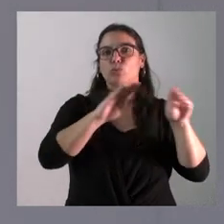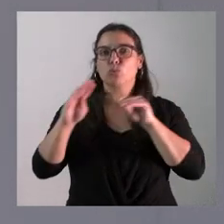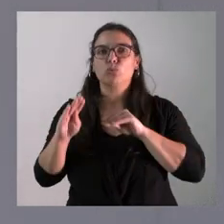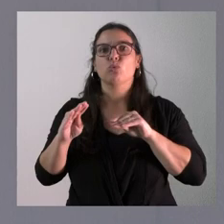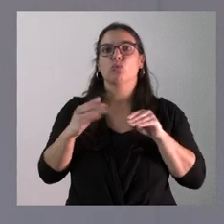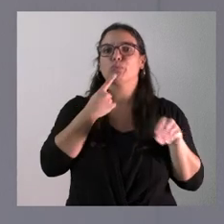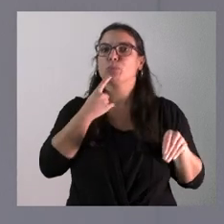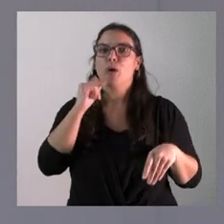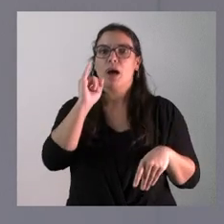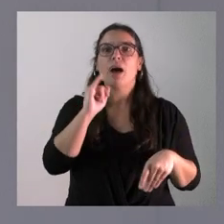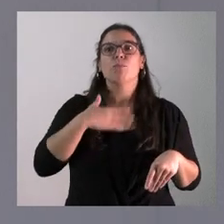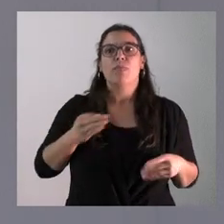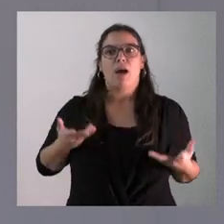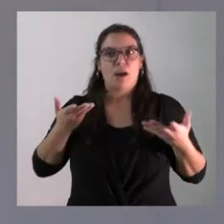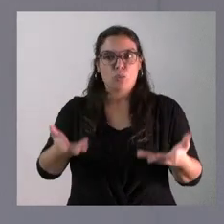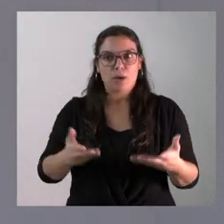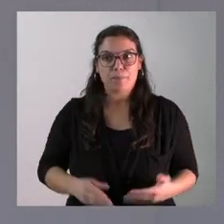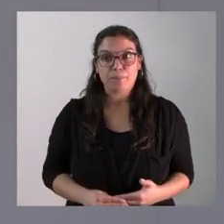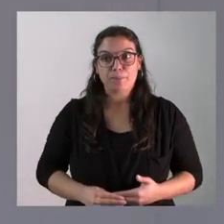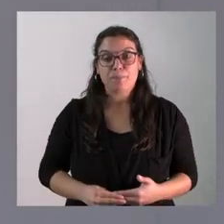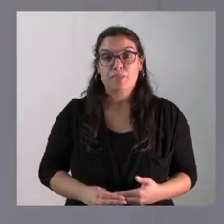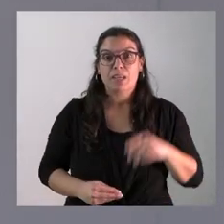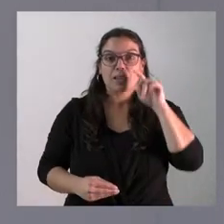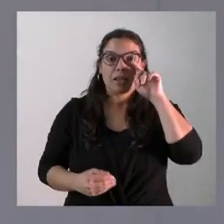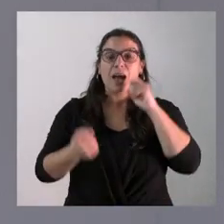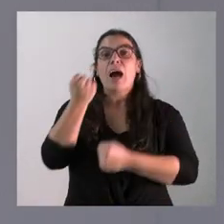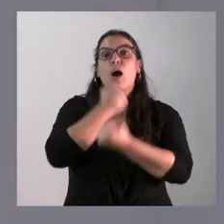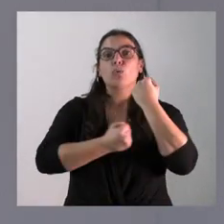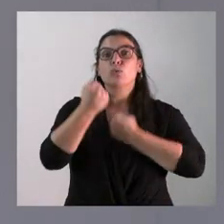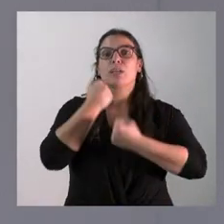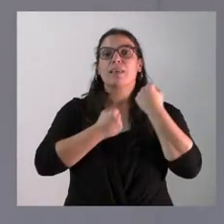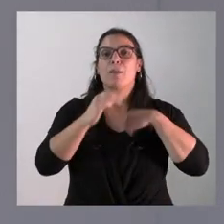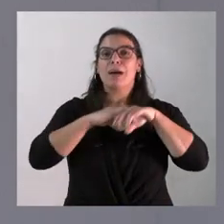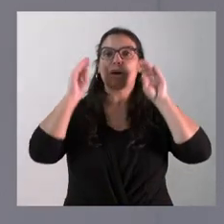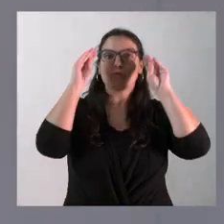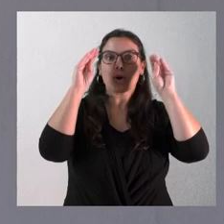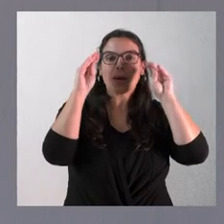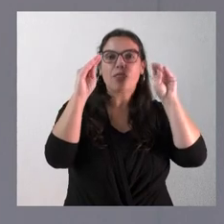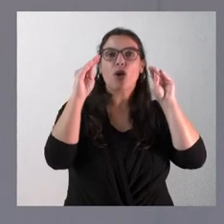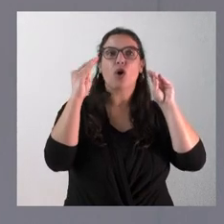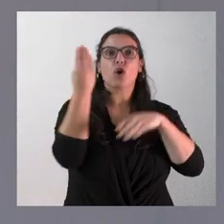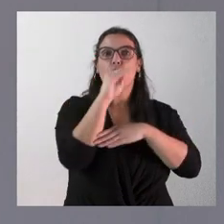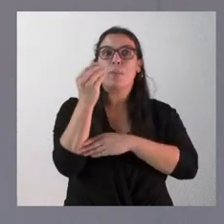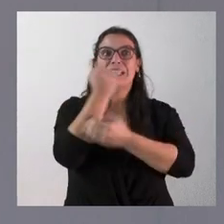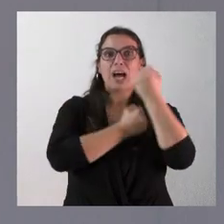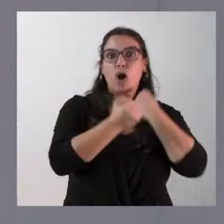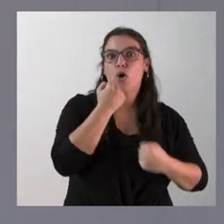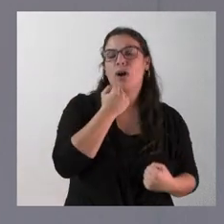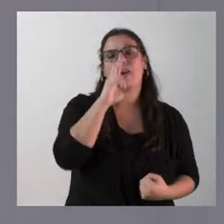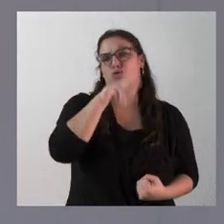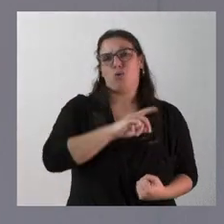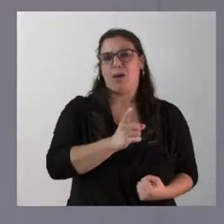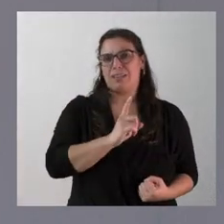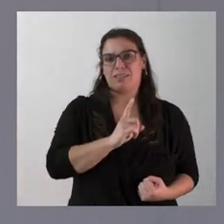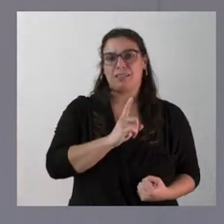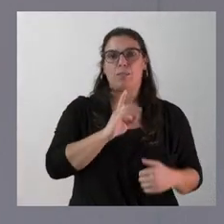ayudar Eso es la austeridad austeridad no es ahorrar en la formación de los jóvenes austeridad no es ahorrar en las posibilidades de futuro de